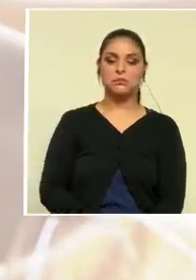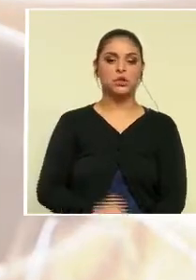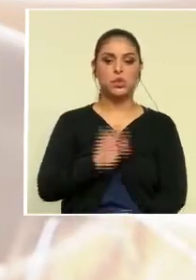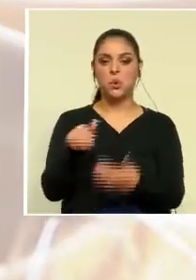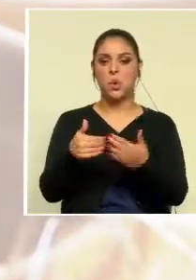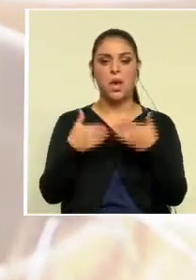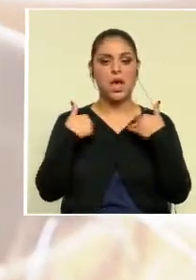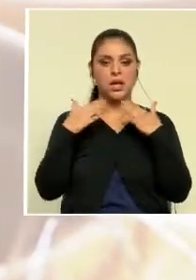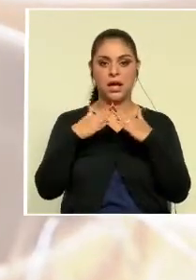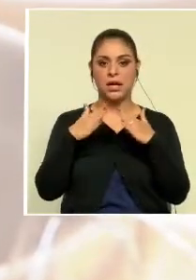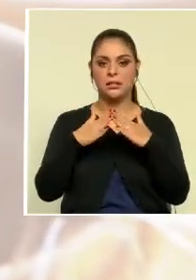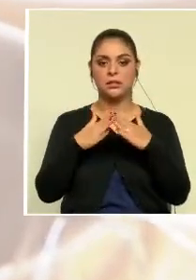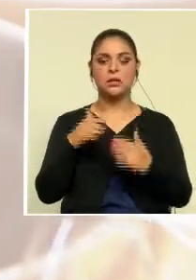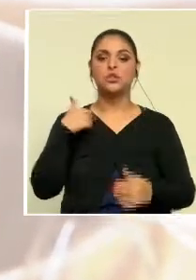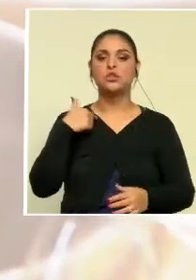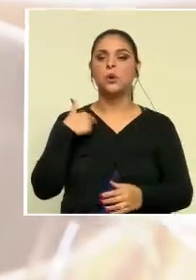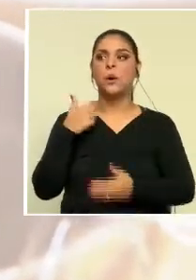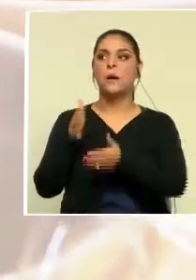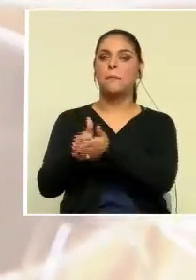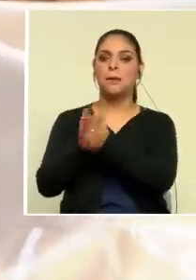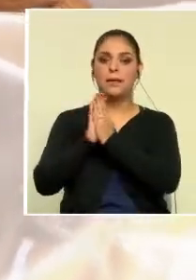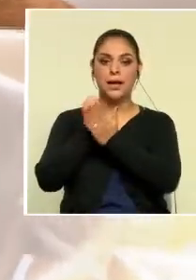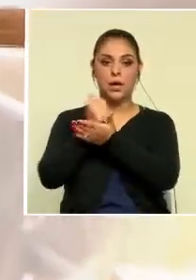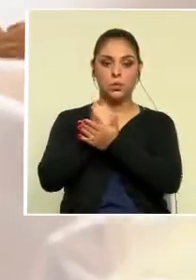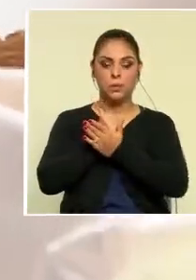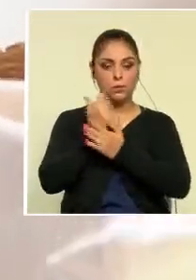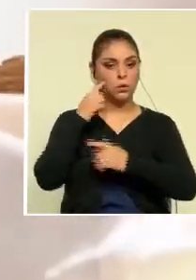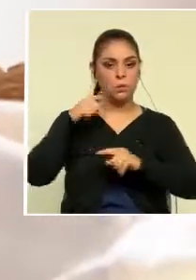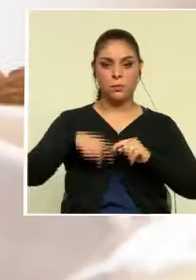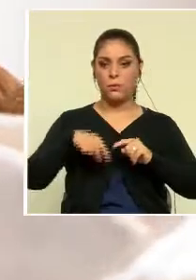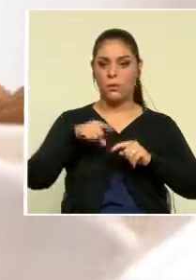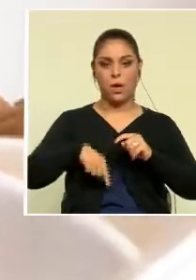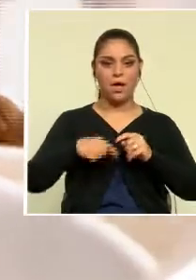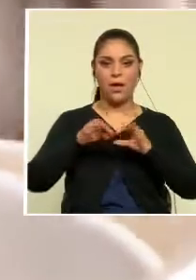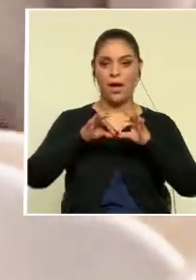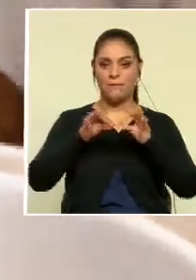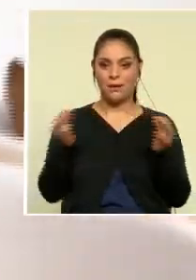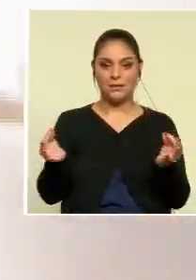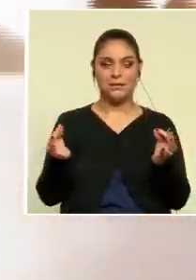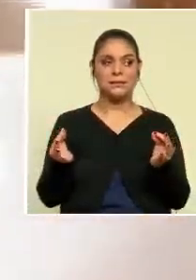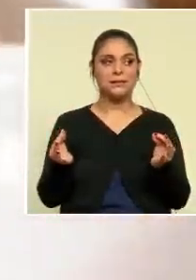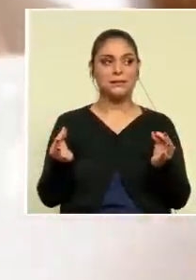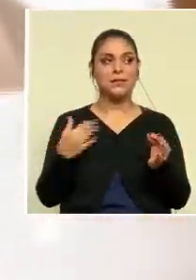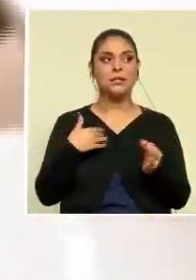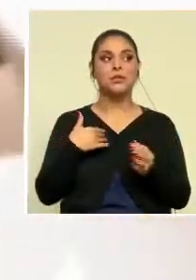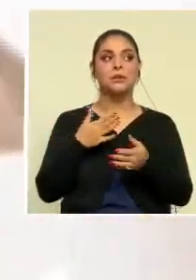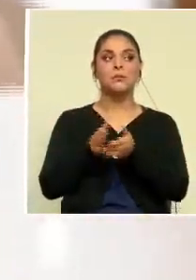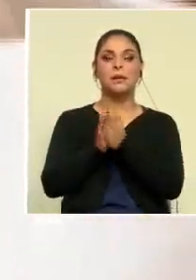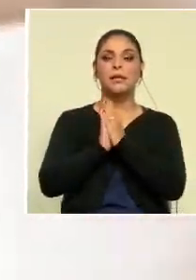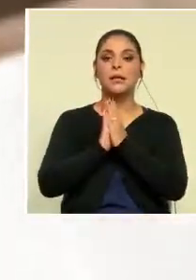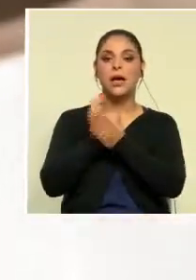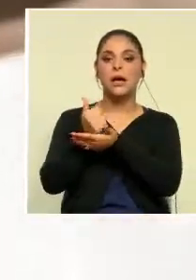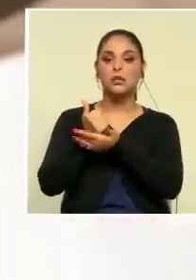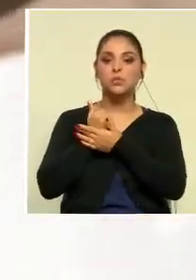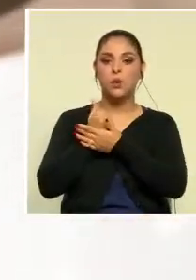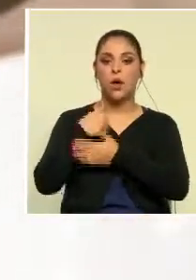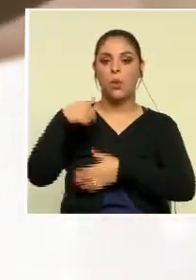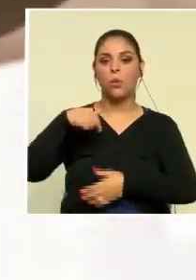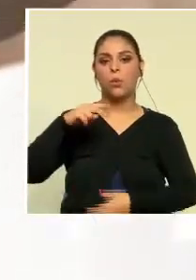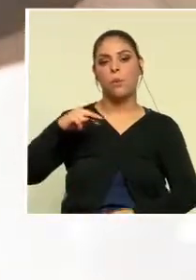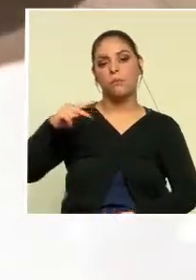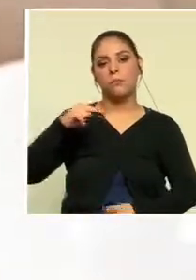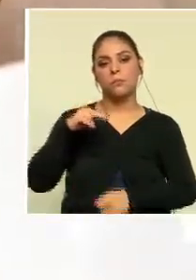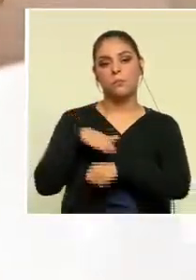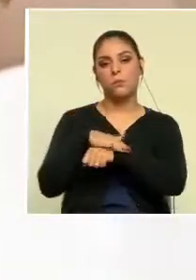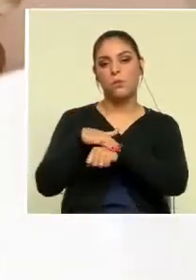voy a pedir ayuda porque no puedo abrir por los guantes esta bolsita entonces voy a pedirle ayuda aquí a un compañero que